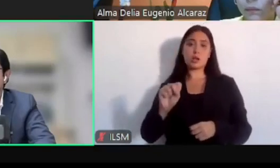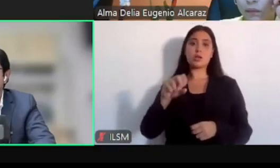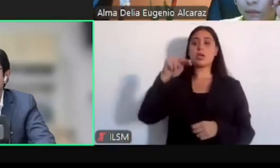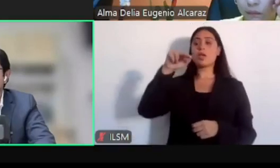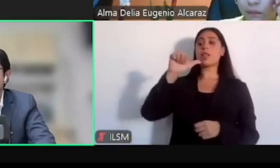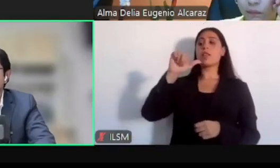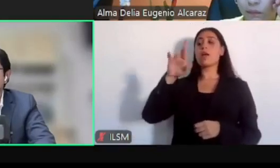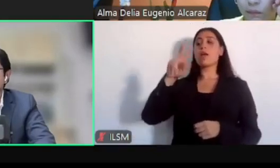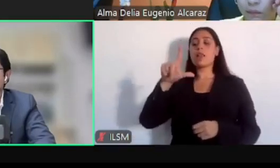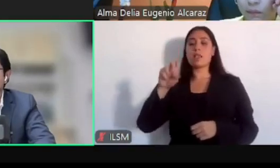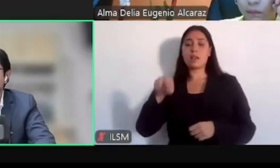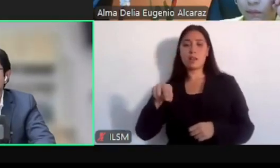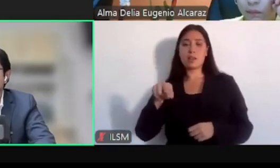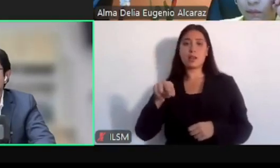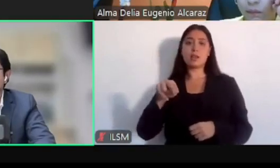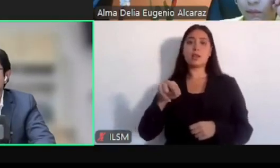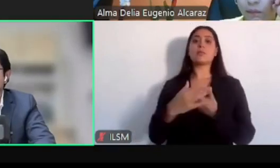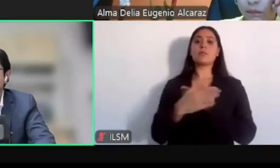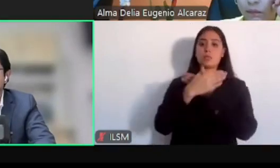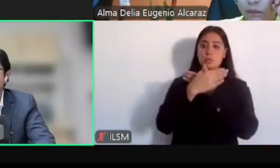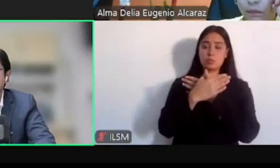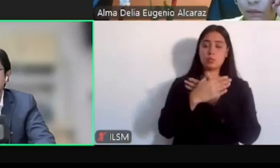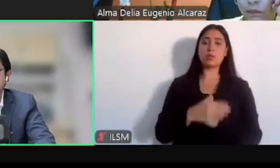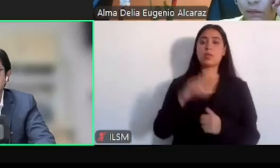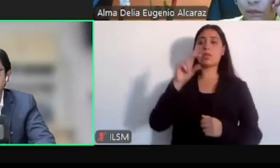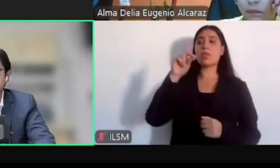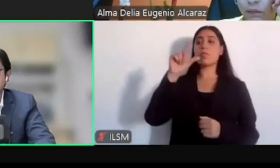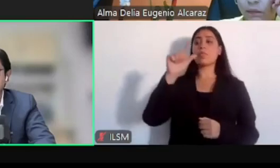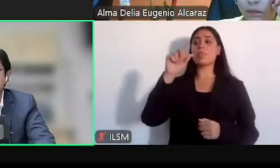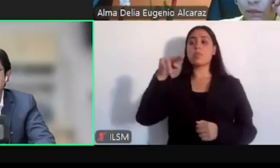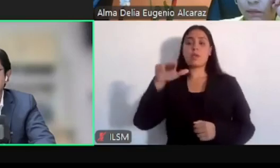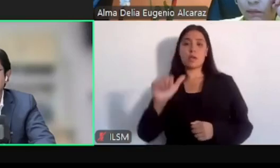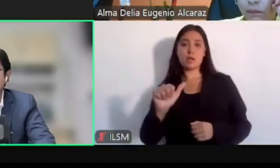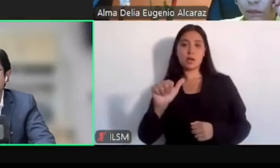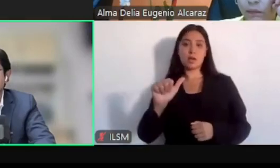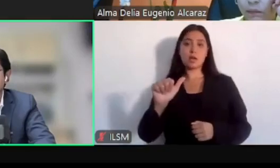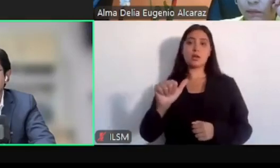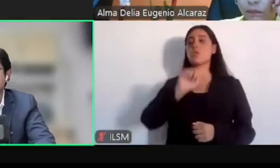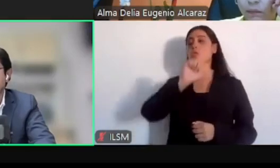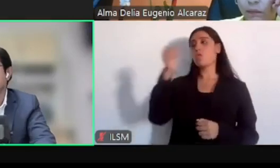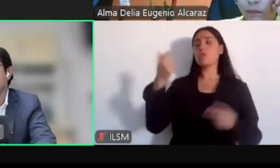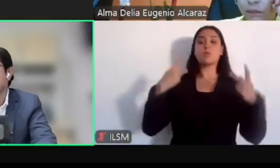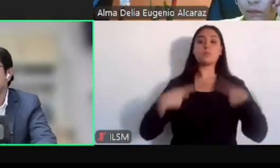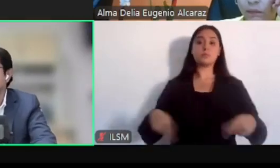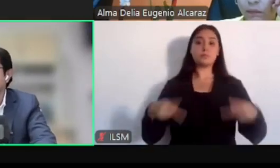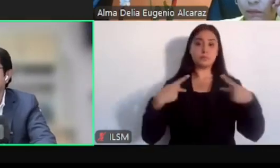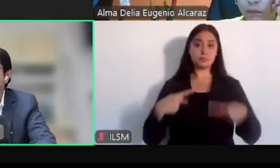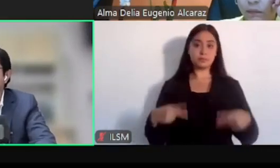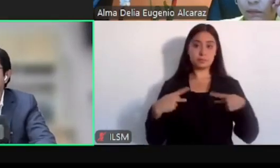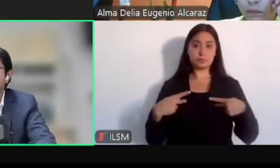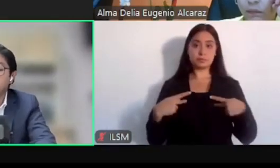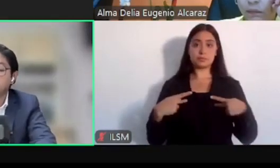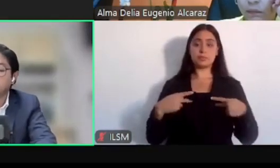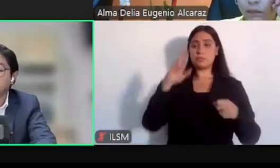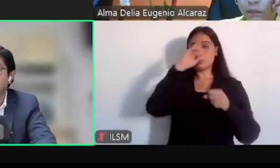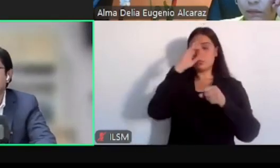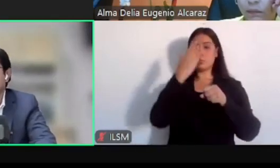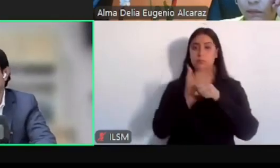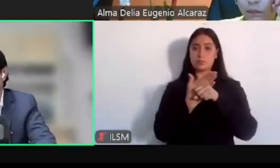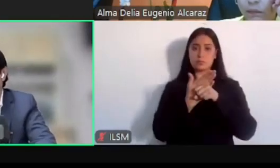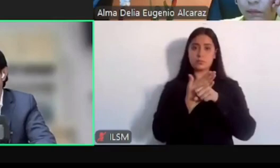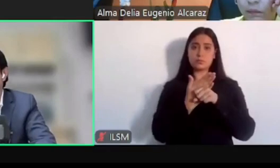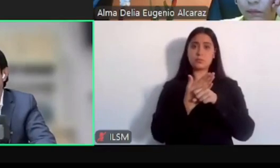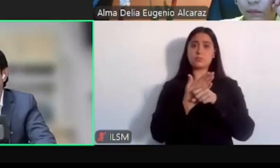Pineda Pineda movimiento ciudadano aventura y otras personas el órgano responsable del instituto